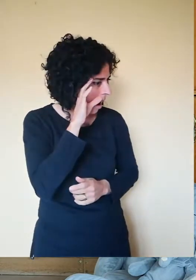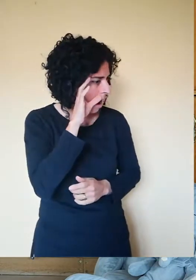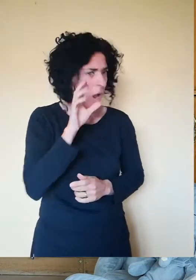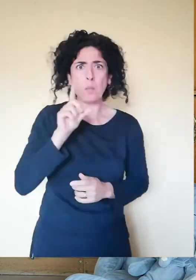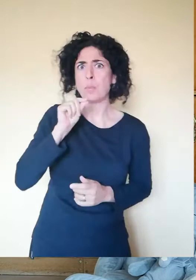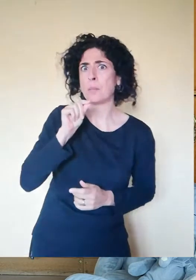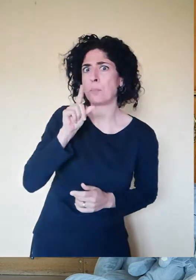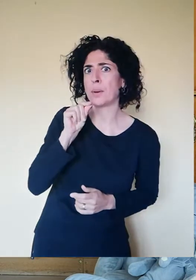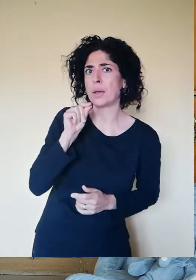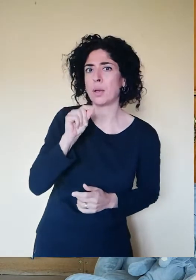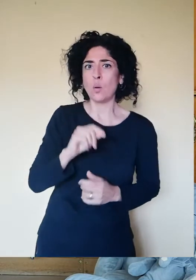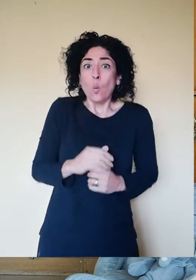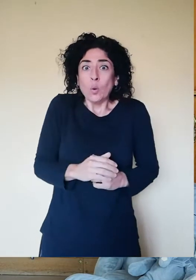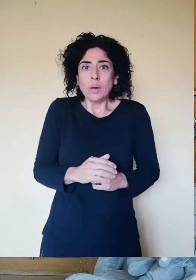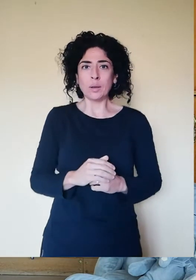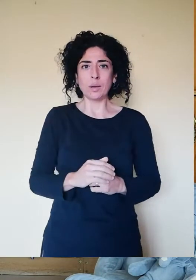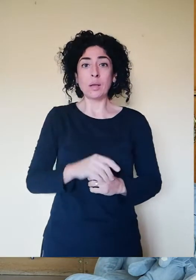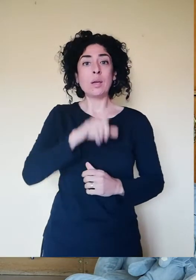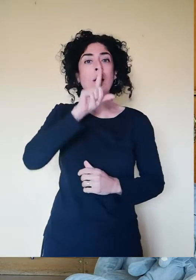¡Uy!